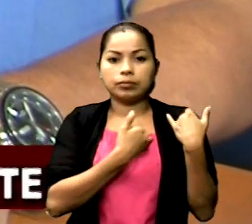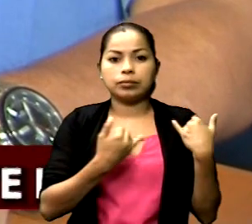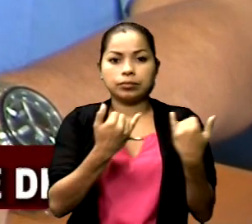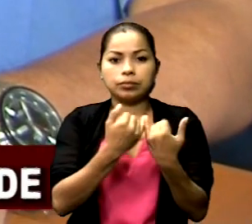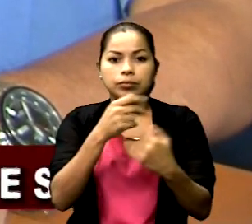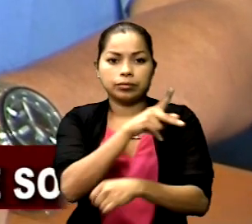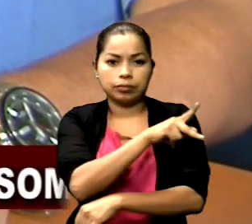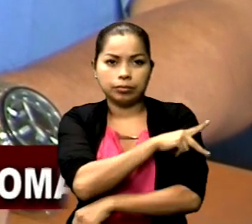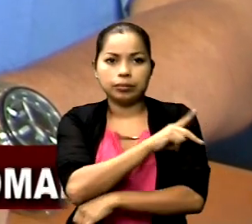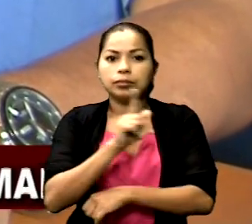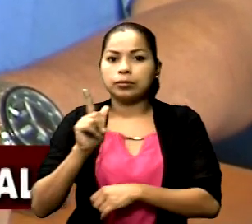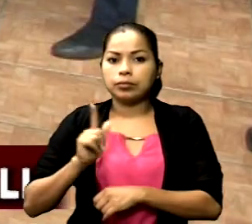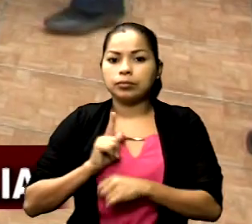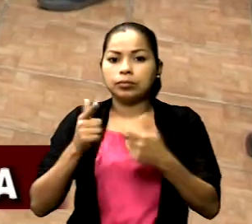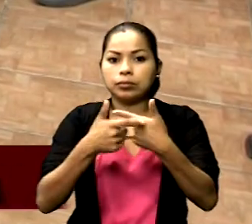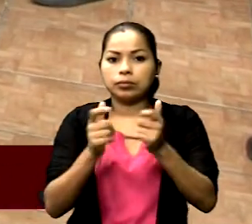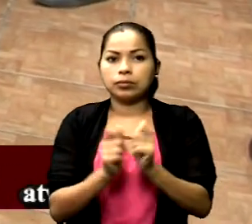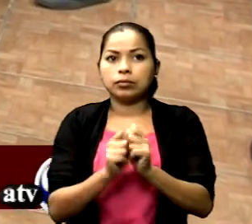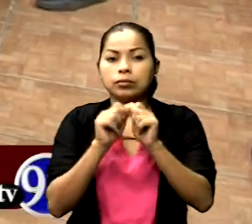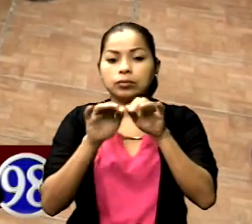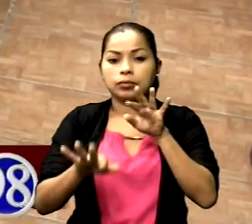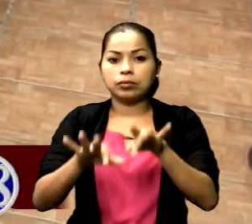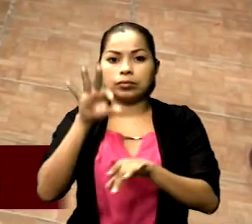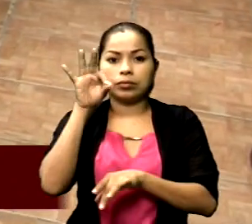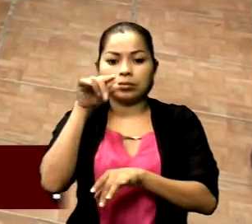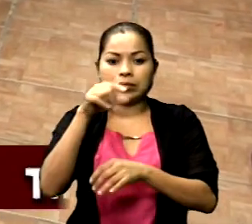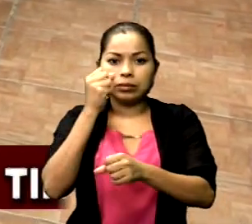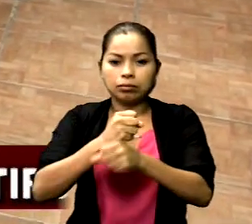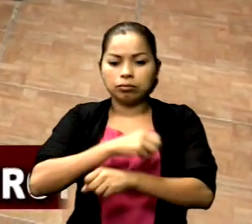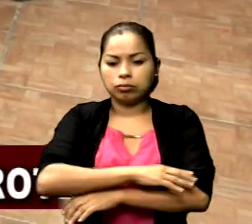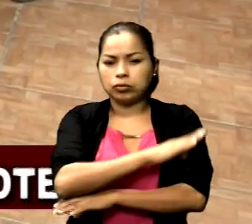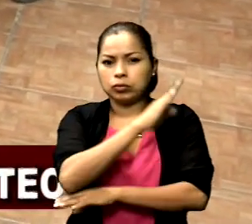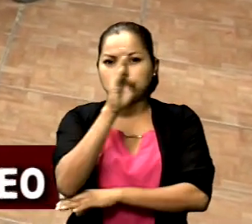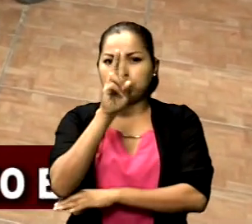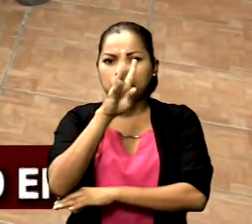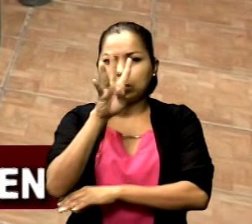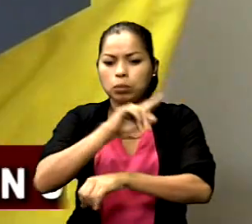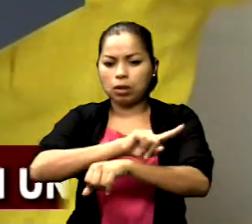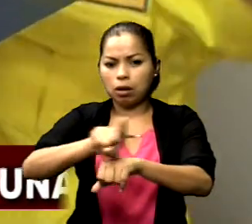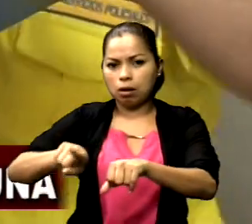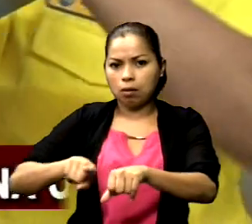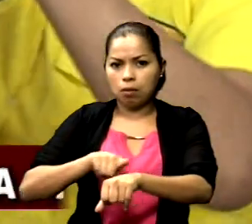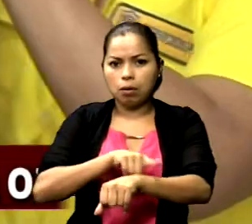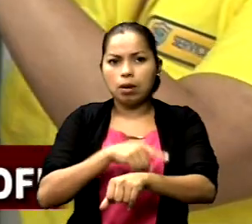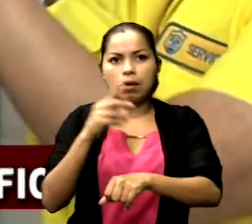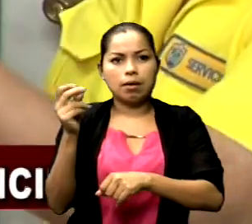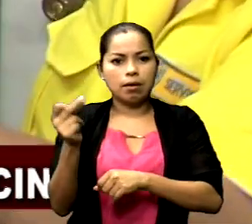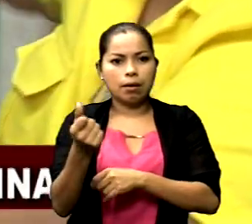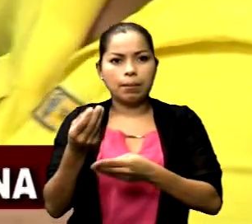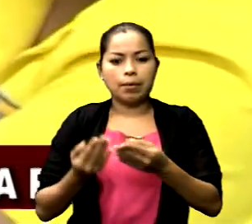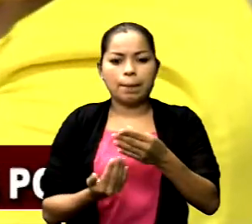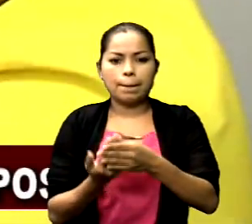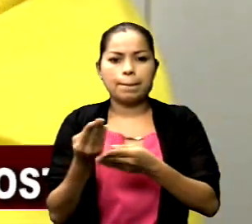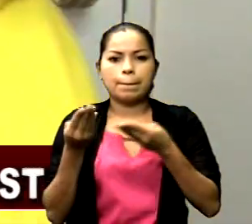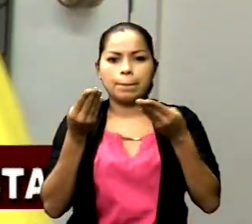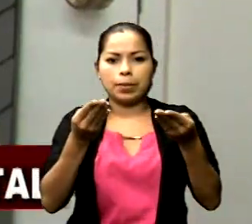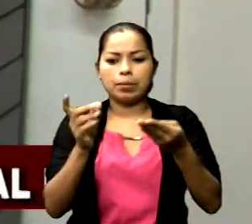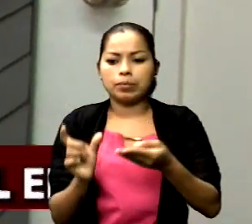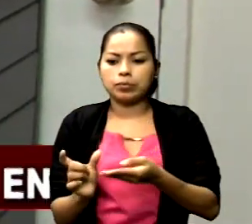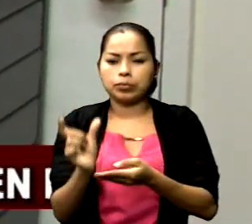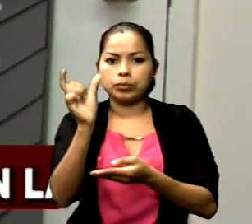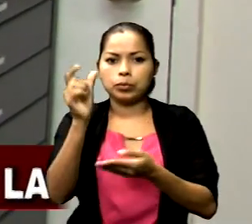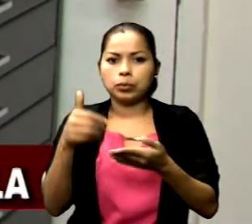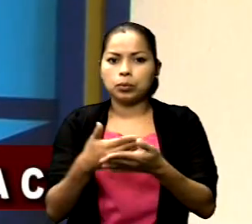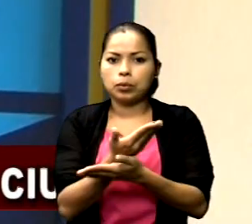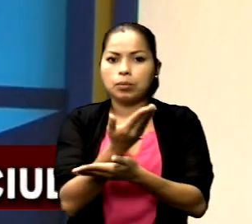policial cuenta con un equipo de despacho que trabaja las 24 horas para agilizar la entrega de documentos. Con la implementación